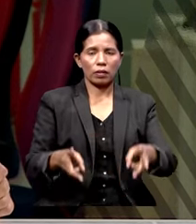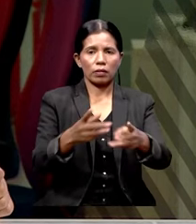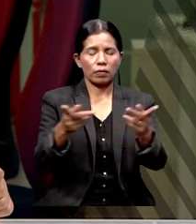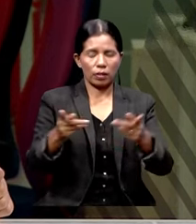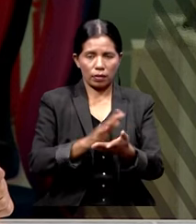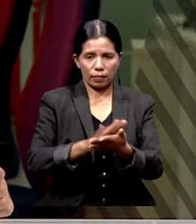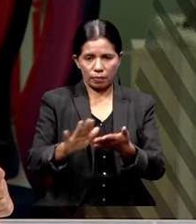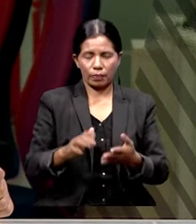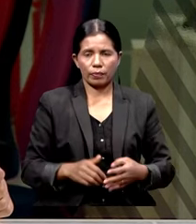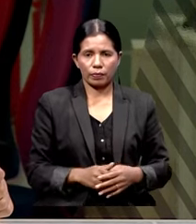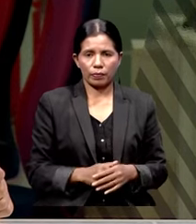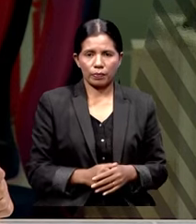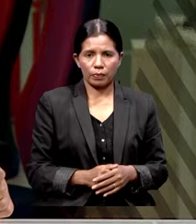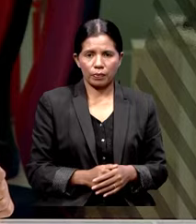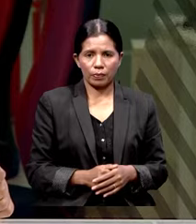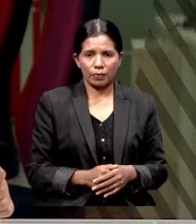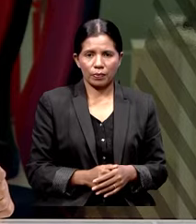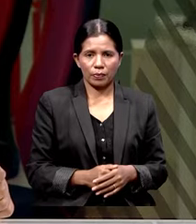Lobato.